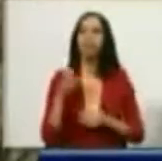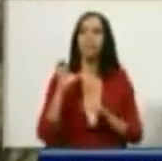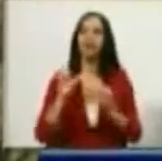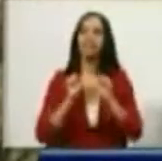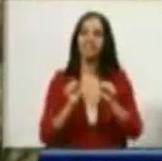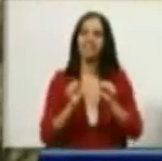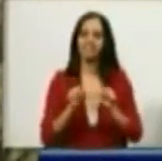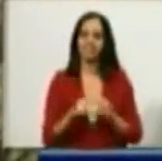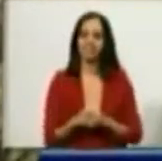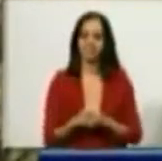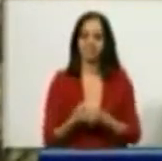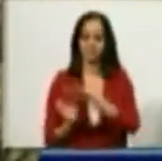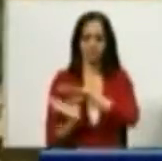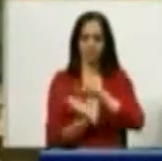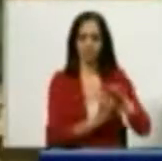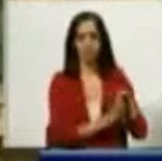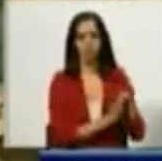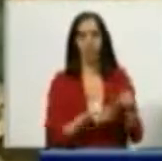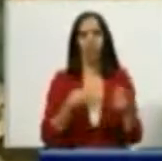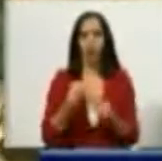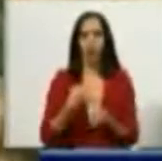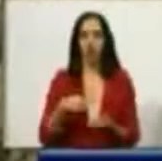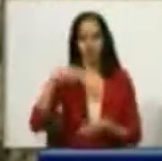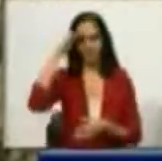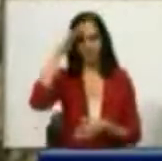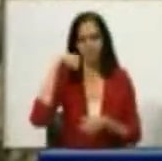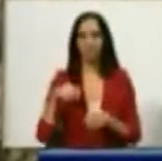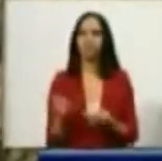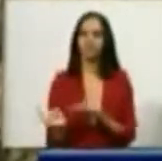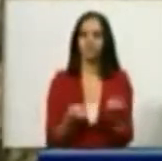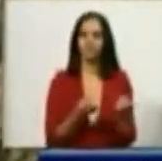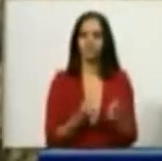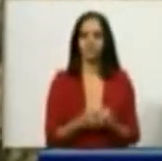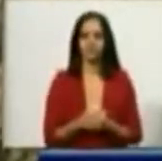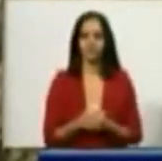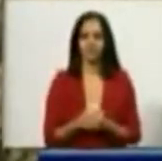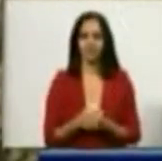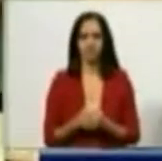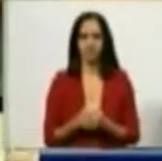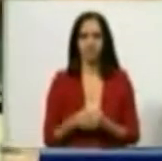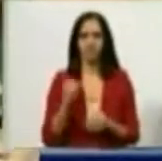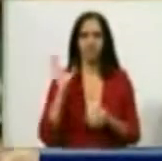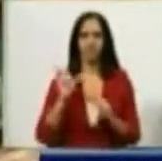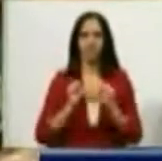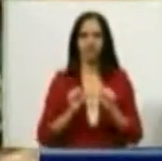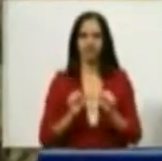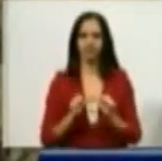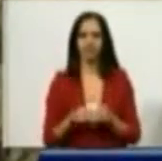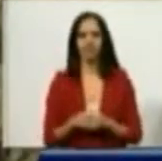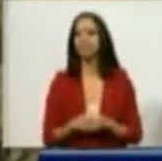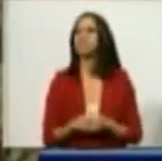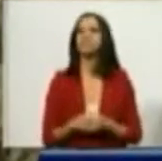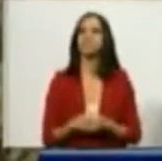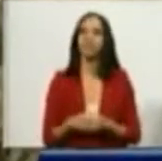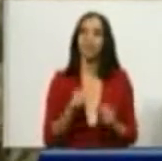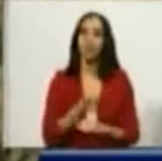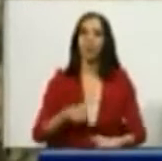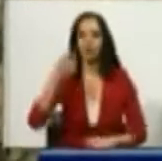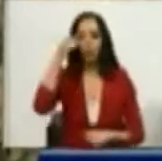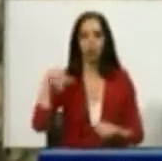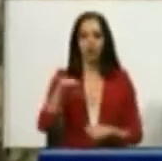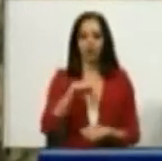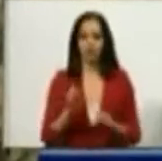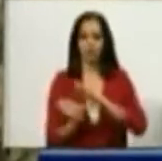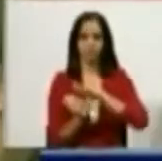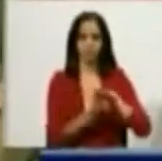Coronel galón a Morales ronny aparte así de Coronel Herrera Wilmer guardio al pueblo la patria sigue Coronel Jiménez